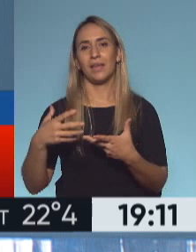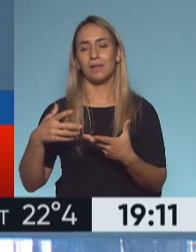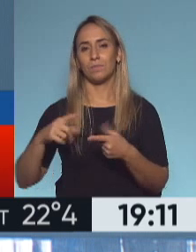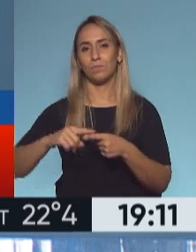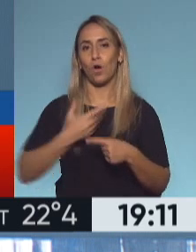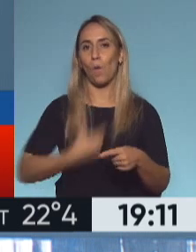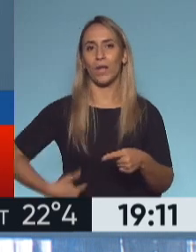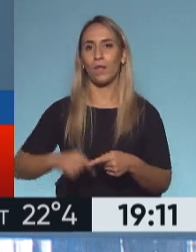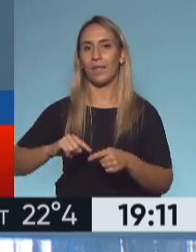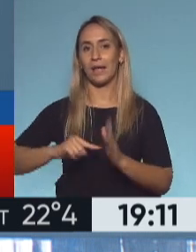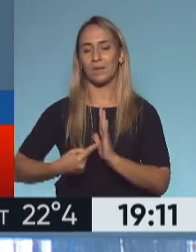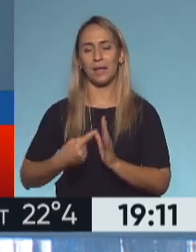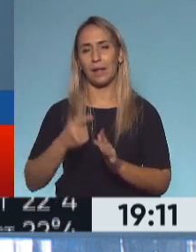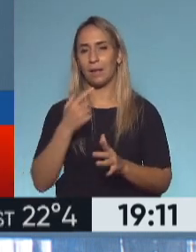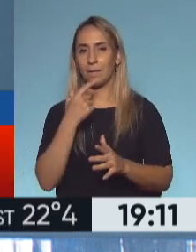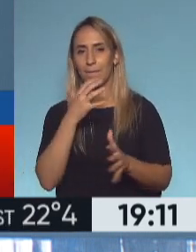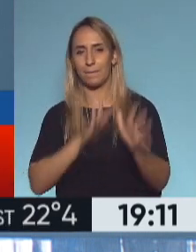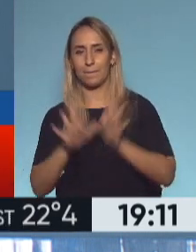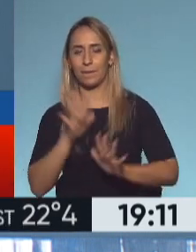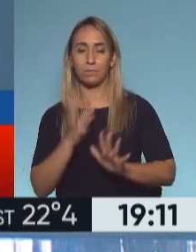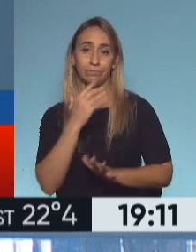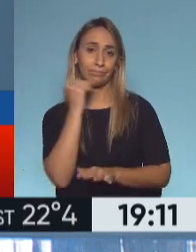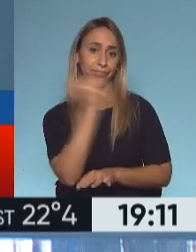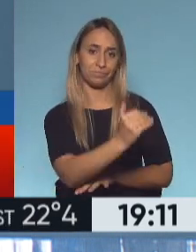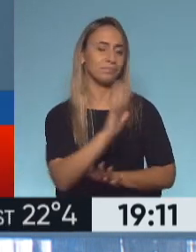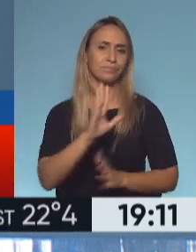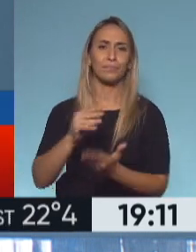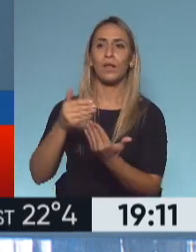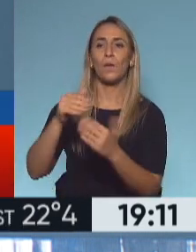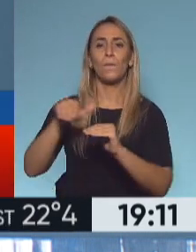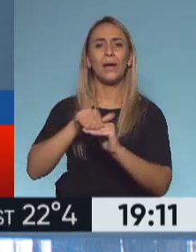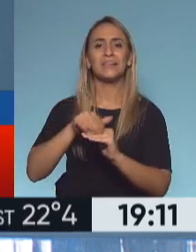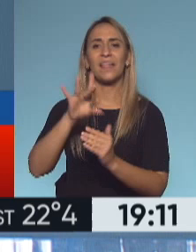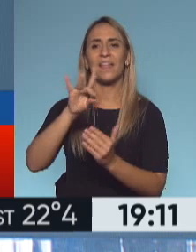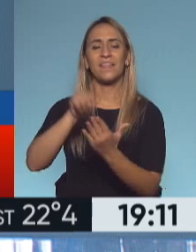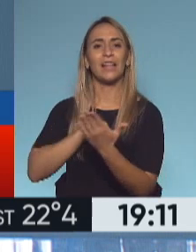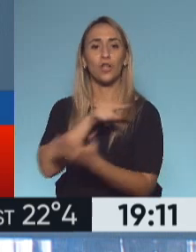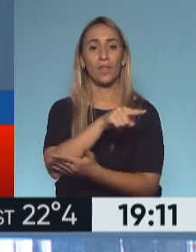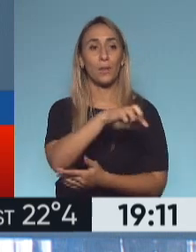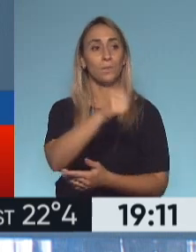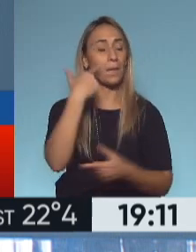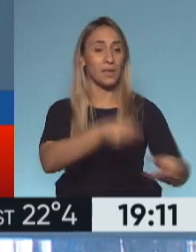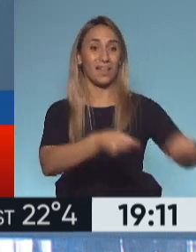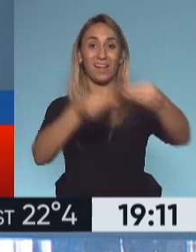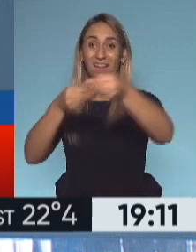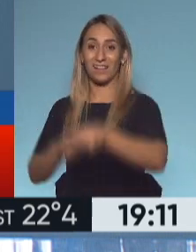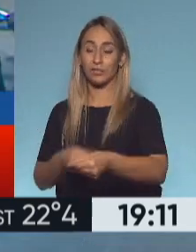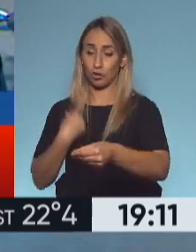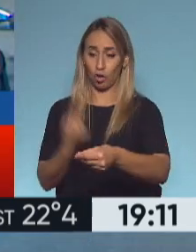que lo que pasó es que estaba desactualizado la base de datos que le entregó el PAMI. Piden una reunión, pero la verdad es que